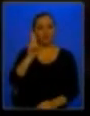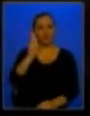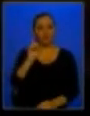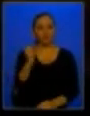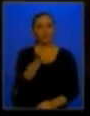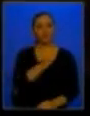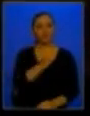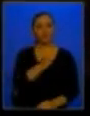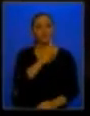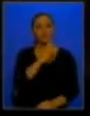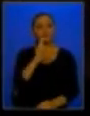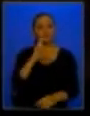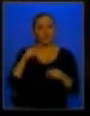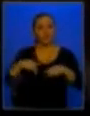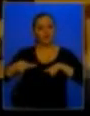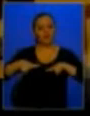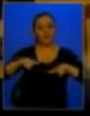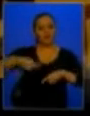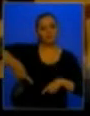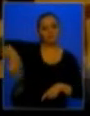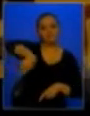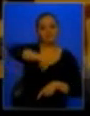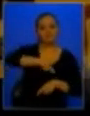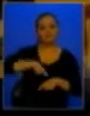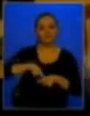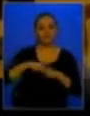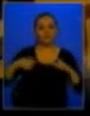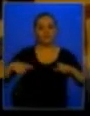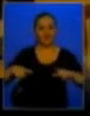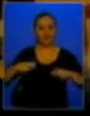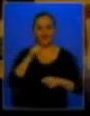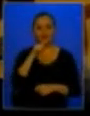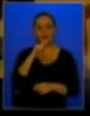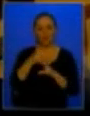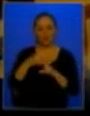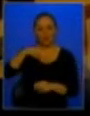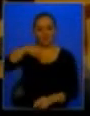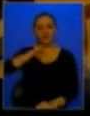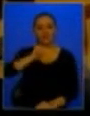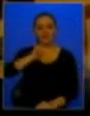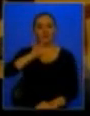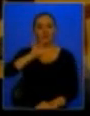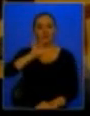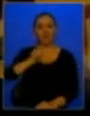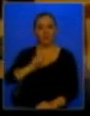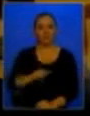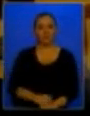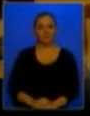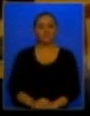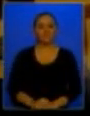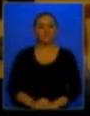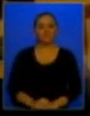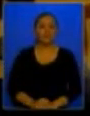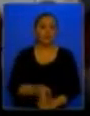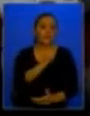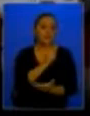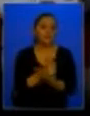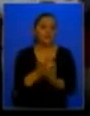restaurante en el Quilotoa. La parroquia también se ha desarrollado en el